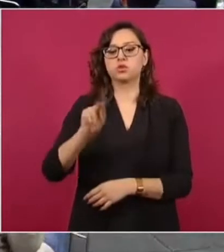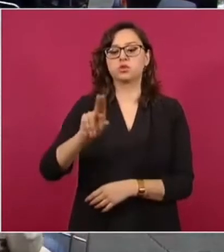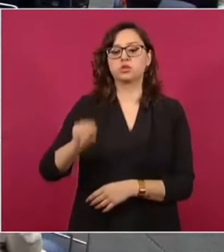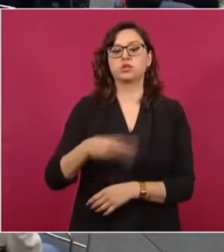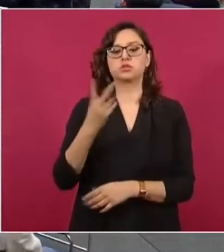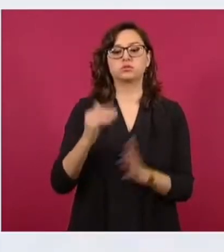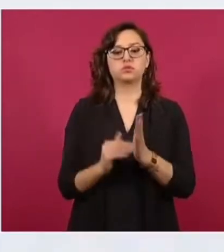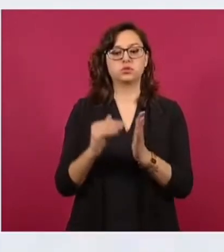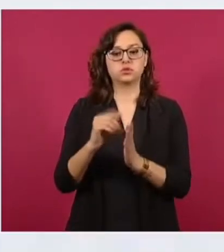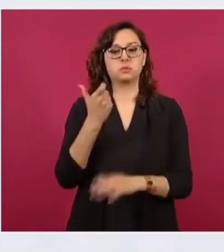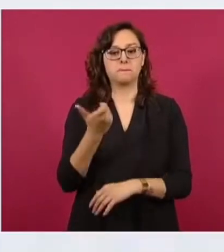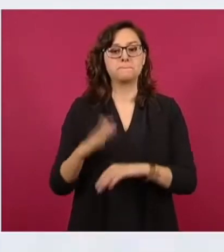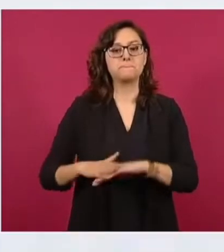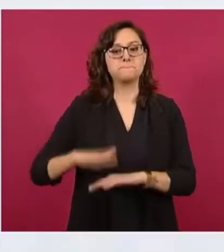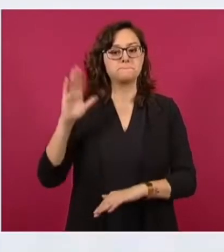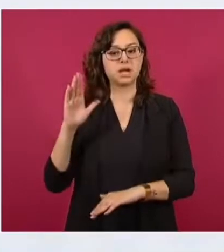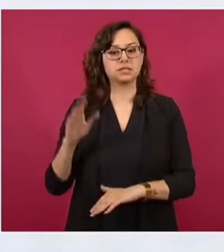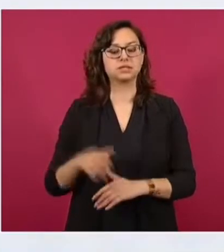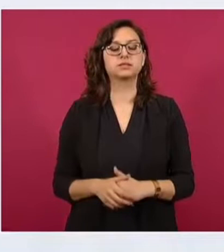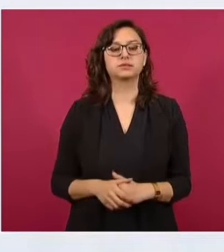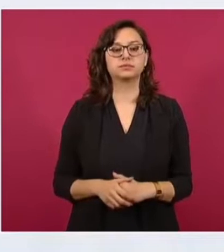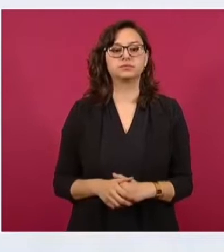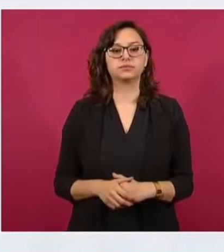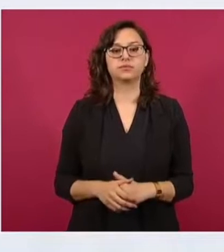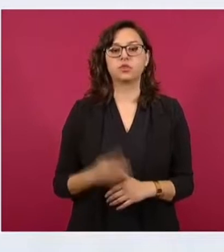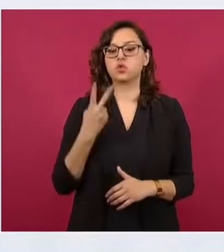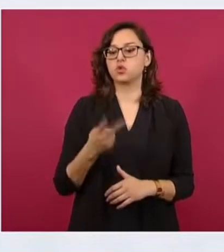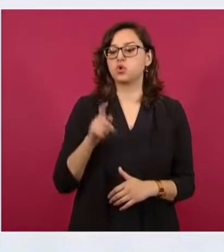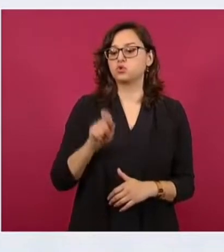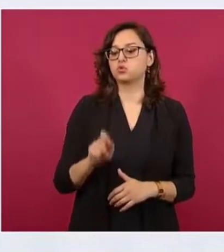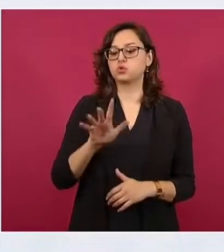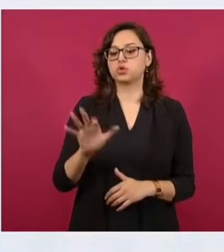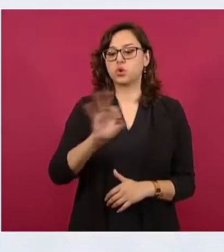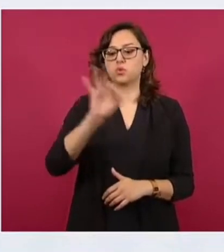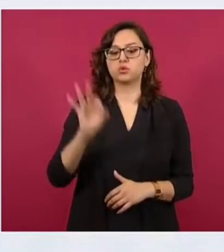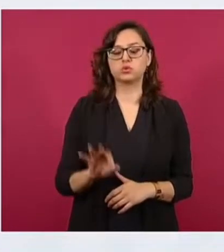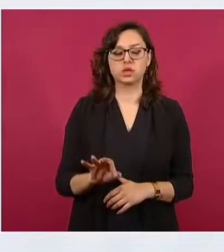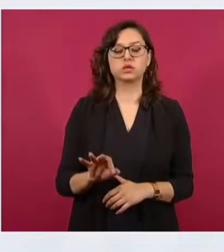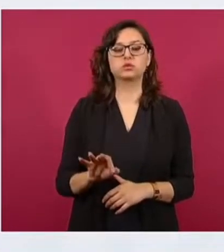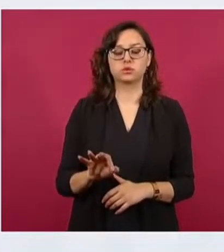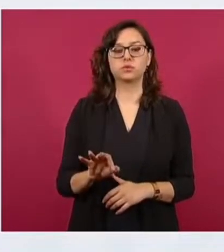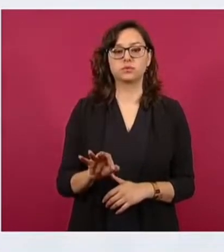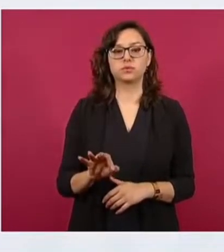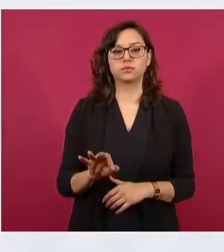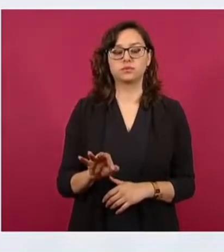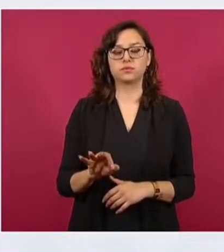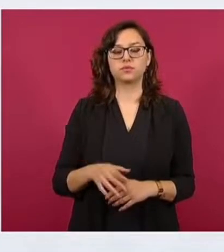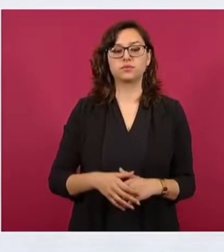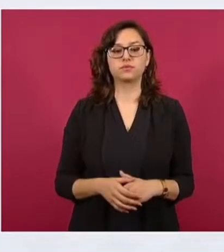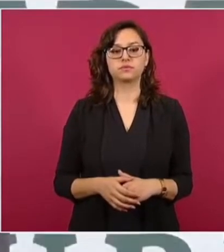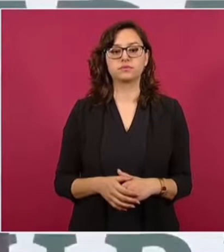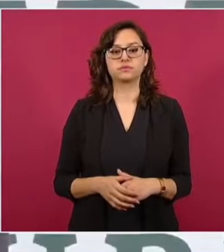131,282 millones de pesos, 2,5% de aumento en